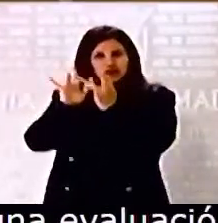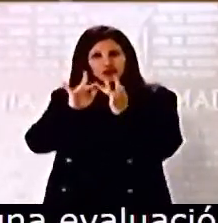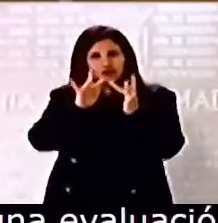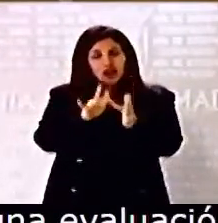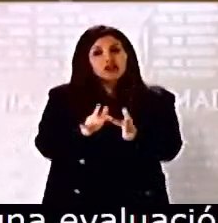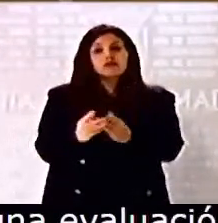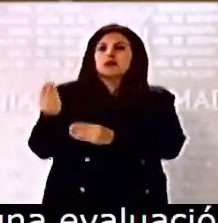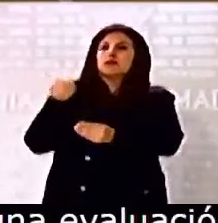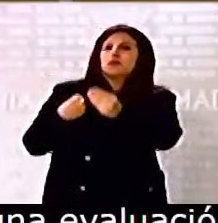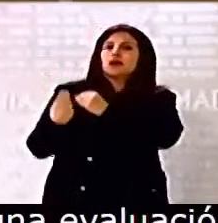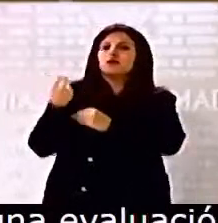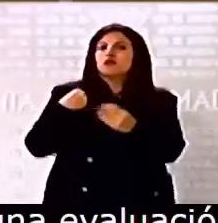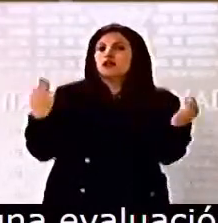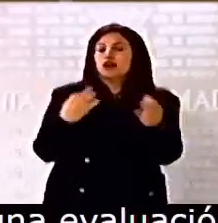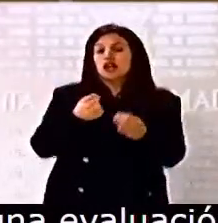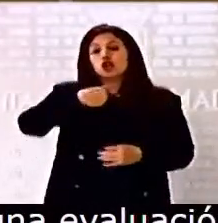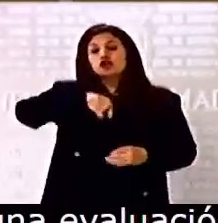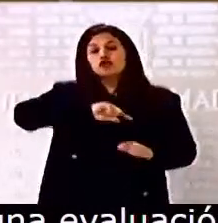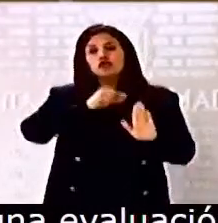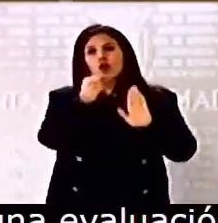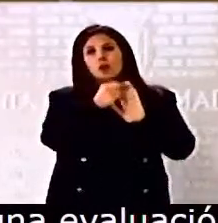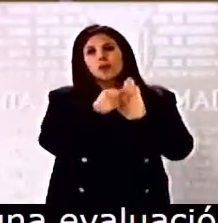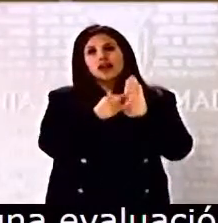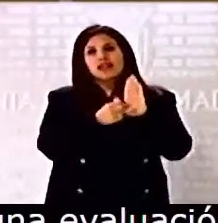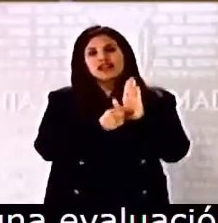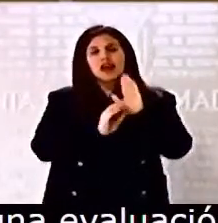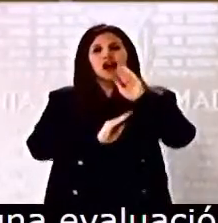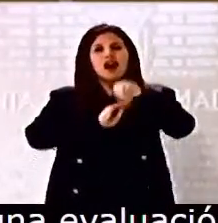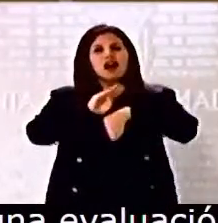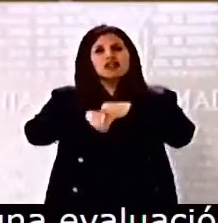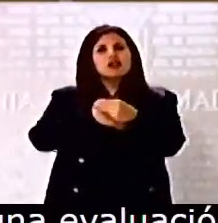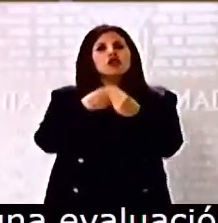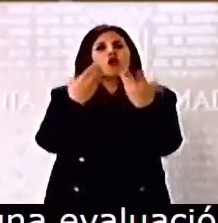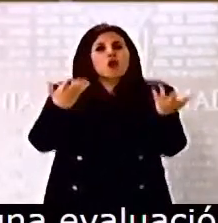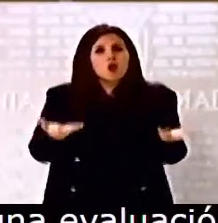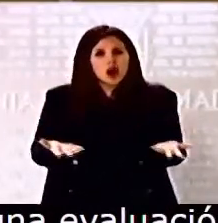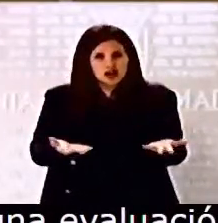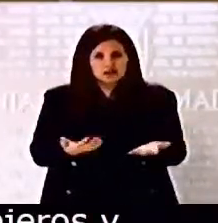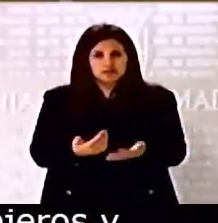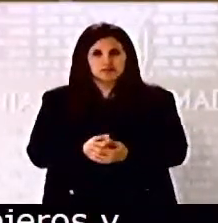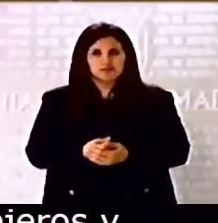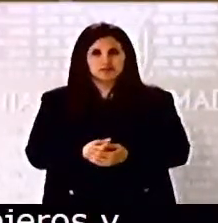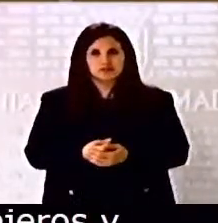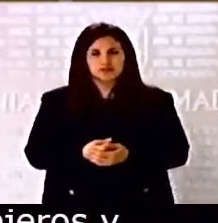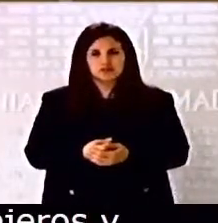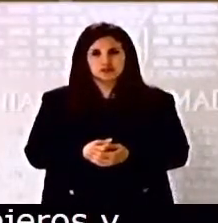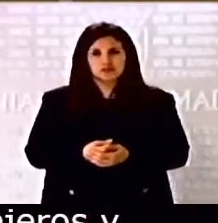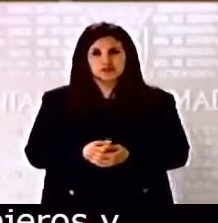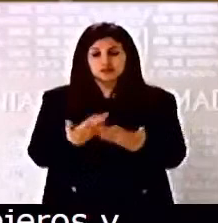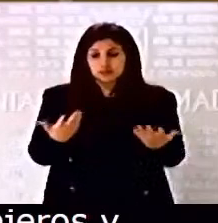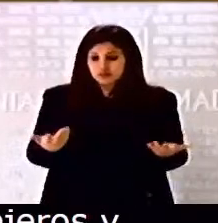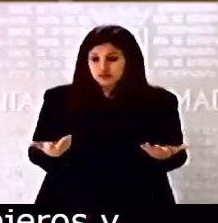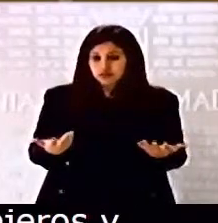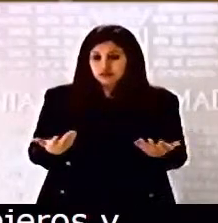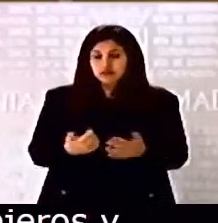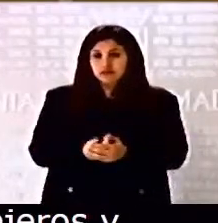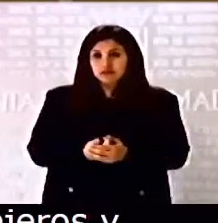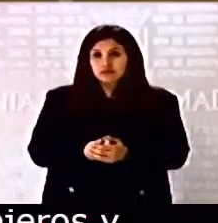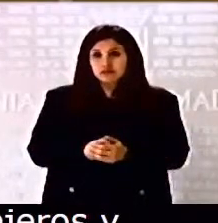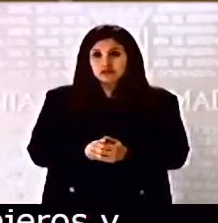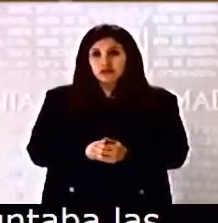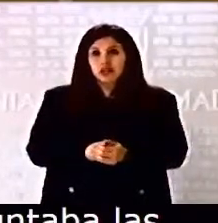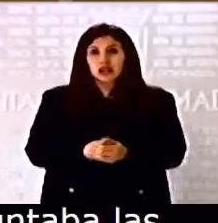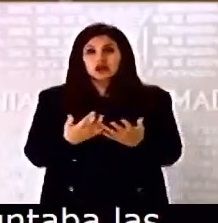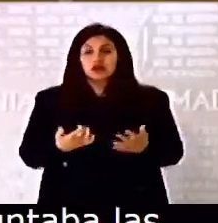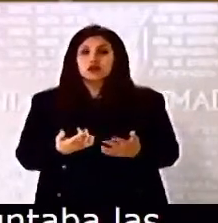nos han preguntado las medidas que estábamos adoptando en cada una de las comunidades autónomas. En este sentido,